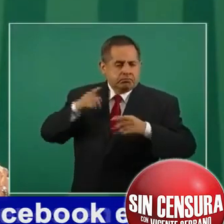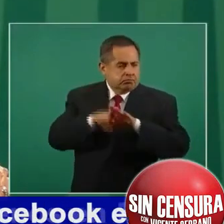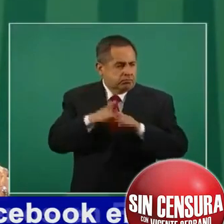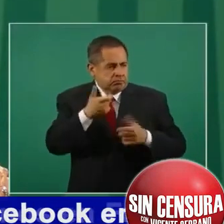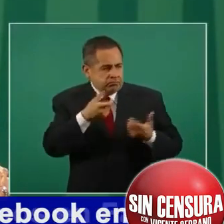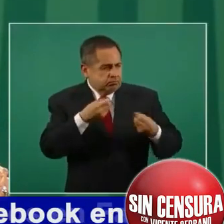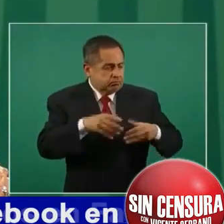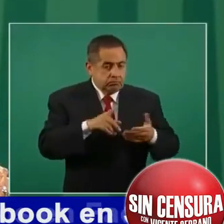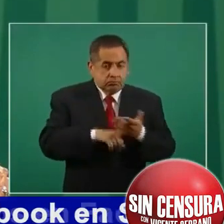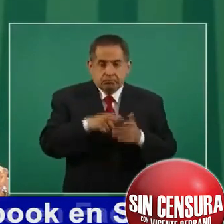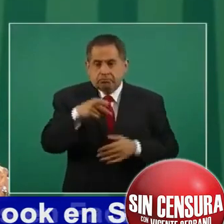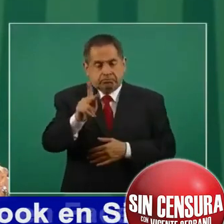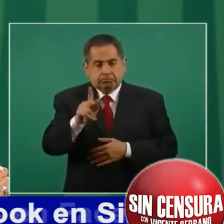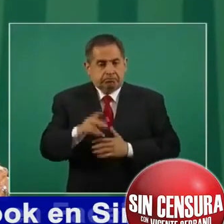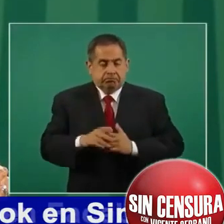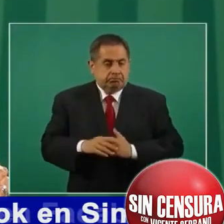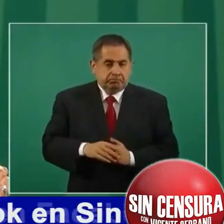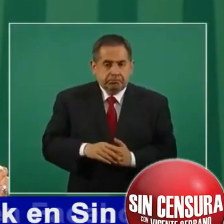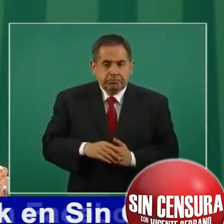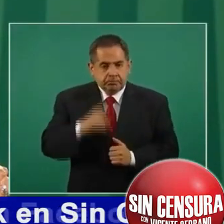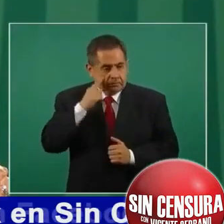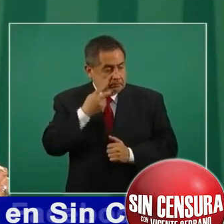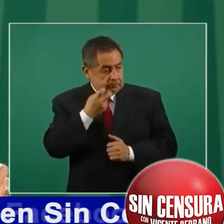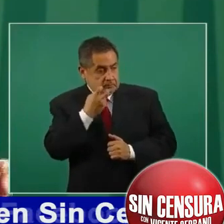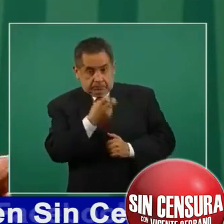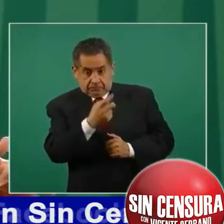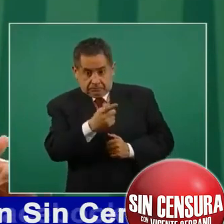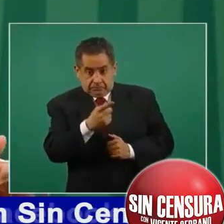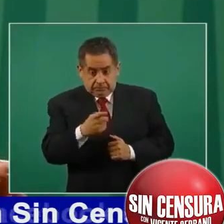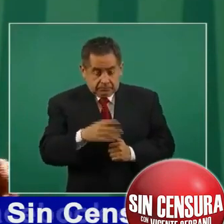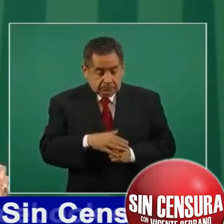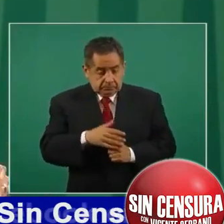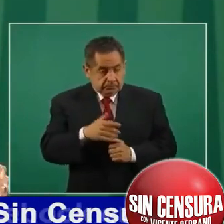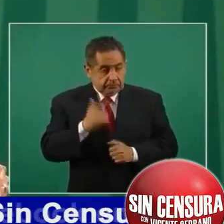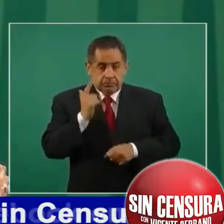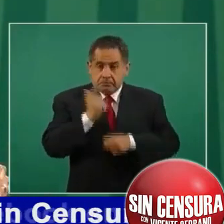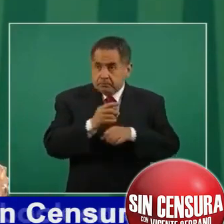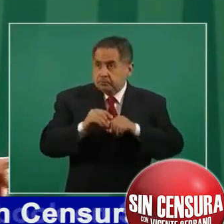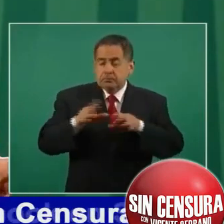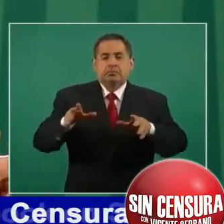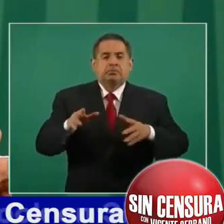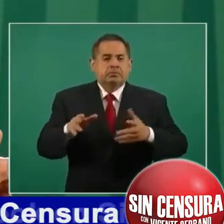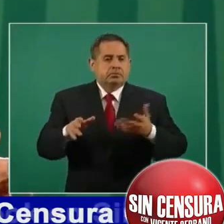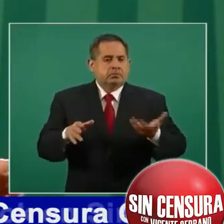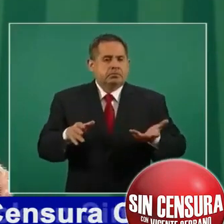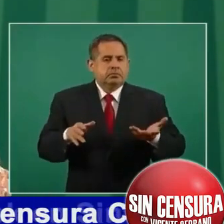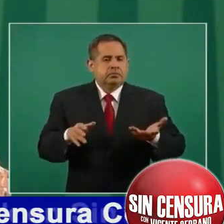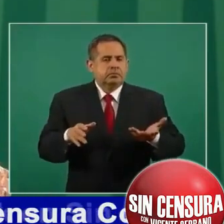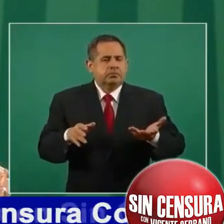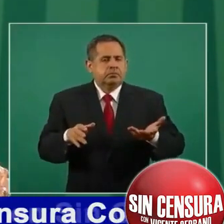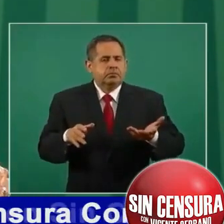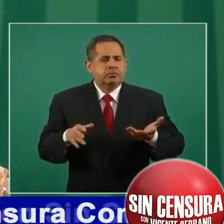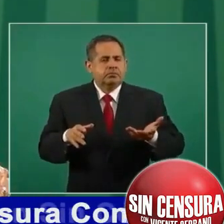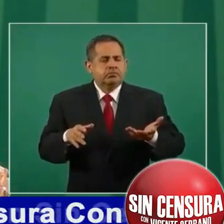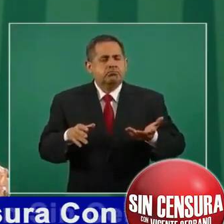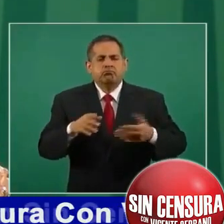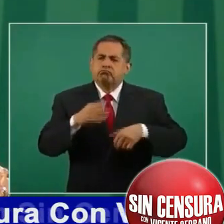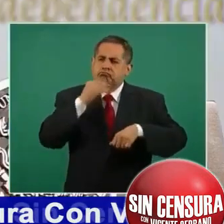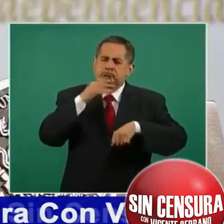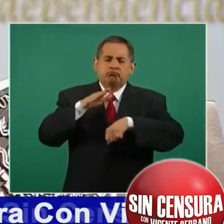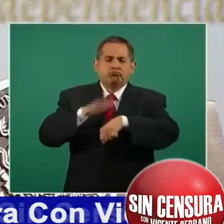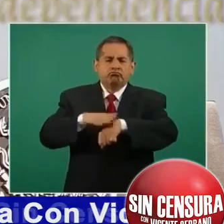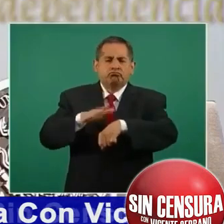financiera, pero desde luego esta situación pues se da a conocer y se da